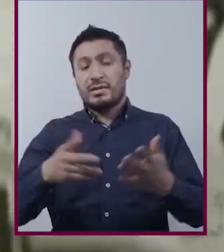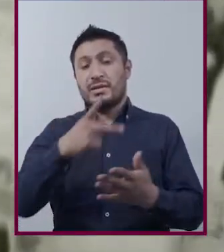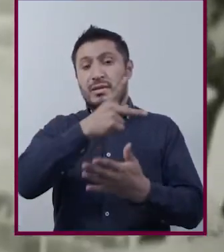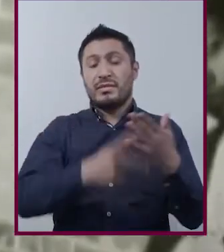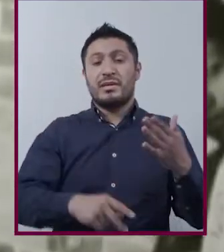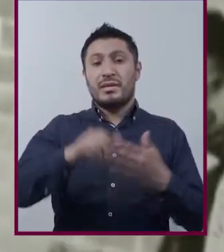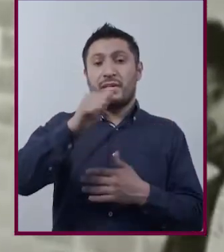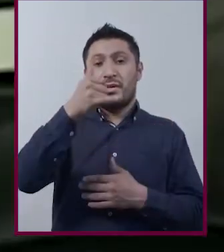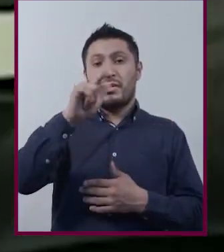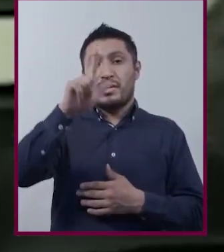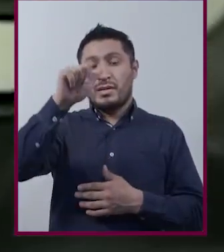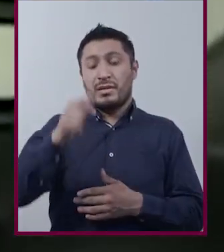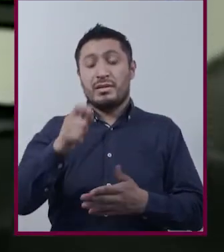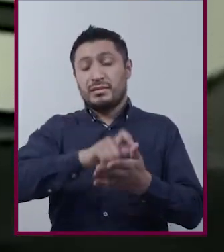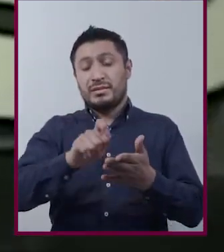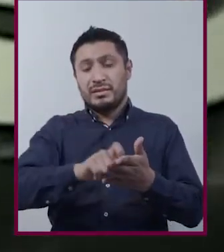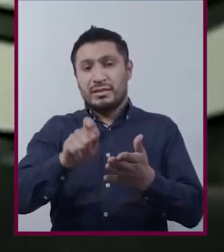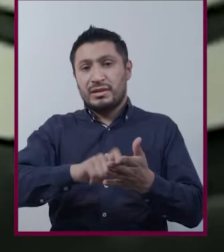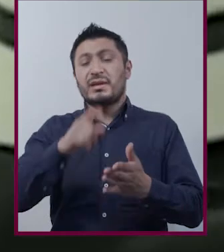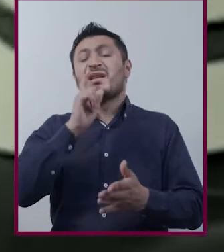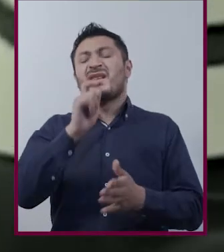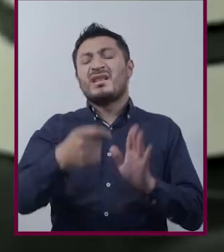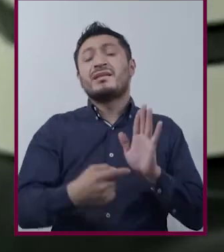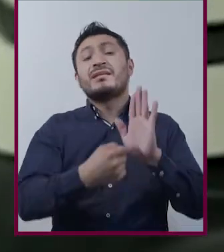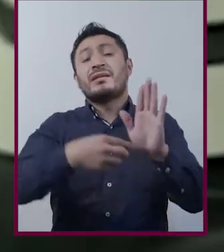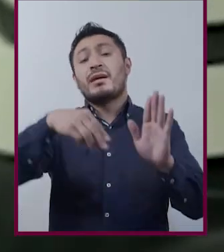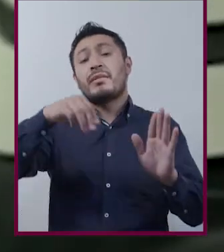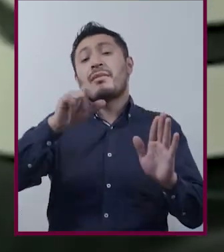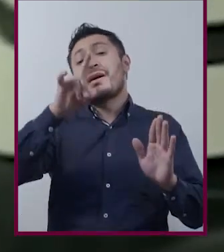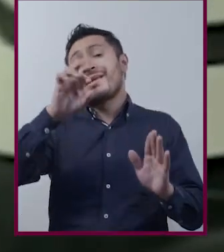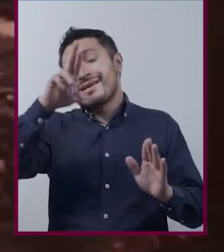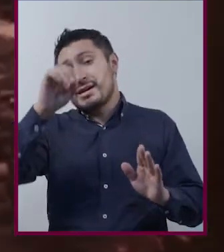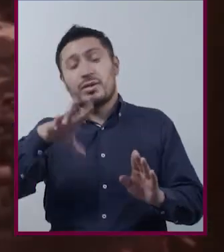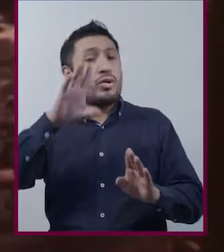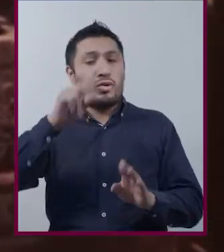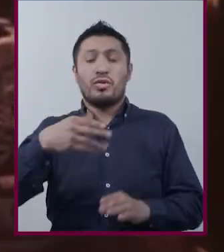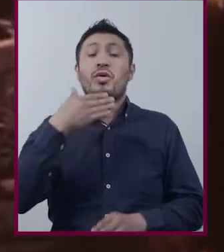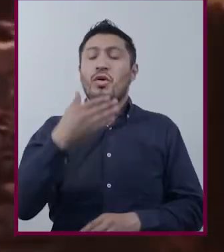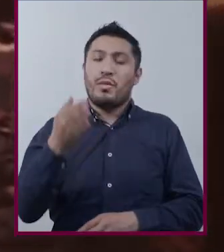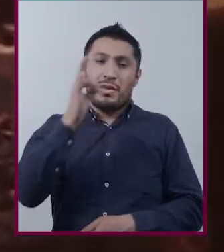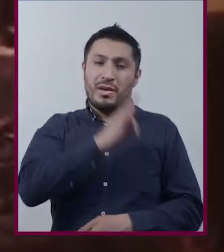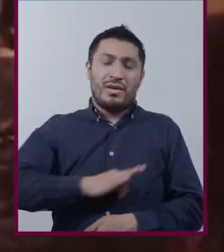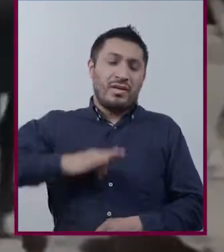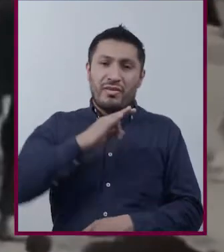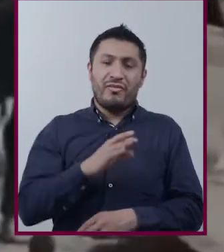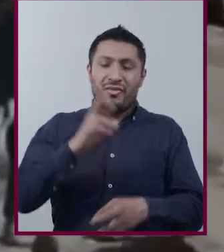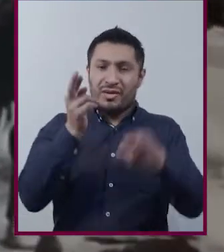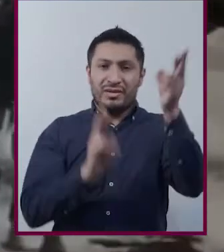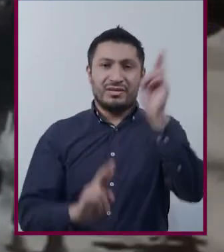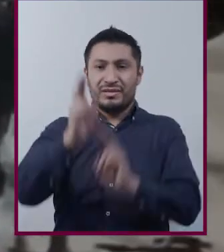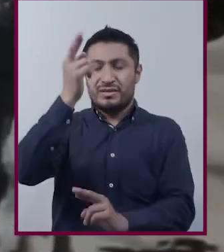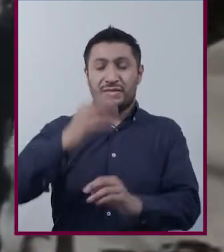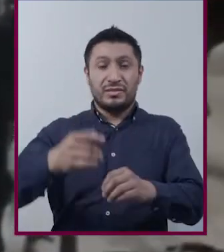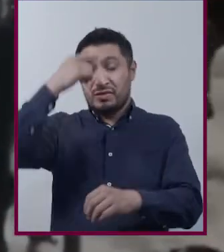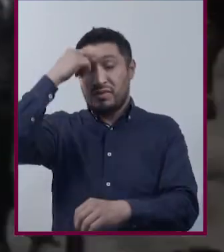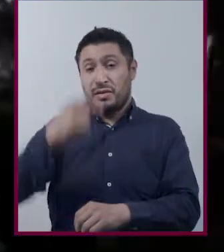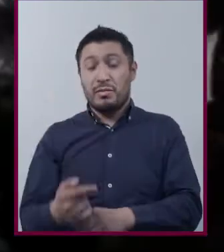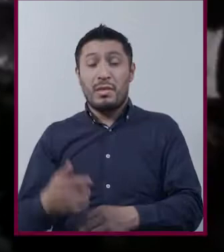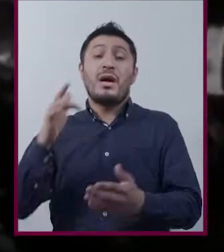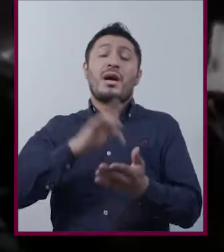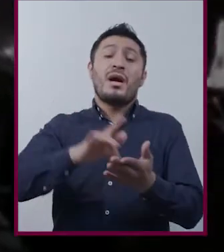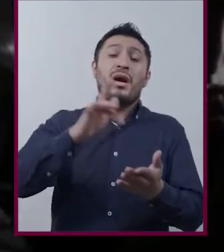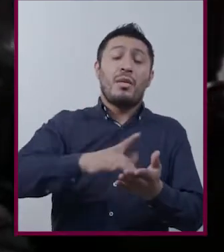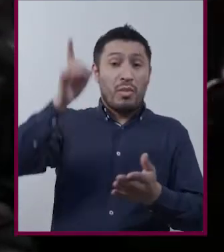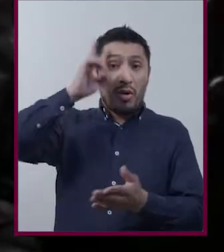cual sostenía, entre otras cosas, que Madero no llevó a feliz término la revolución que gloriosamente incitó con el apoyo